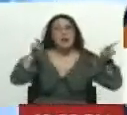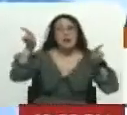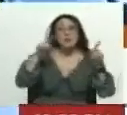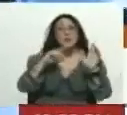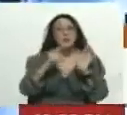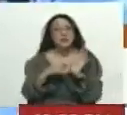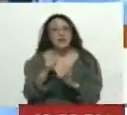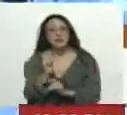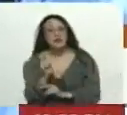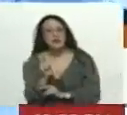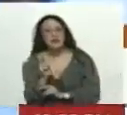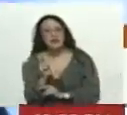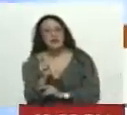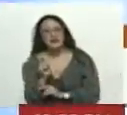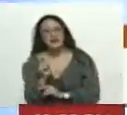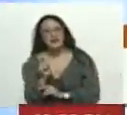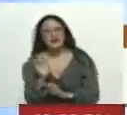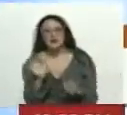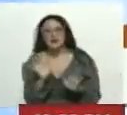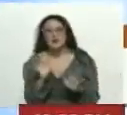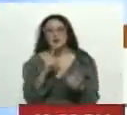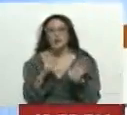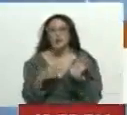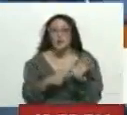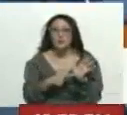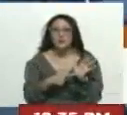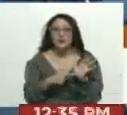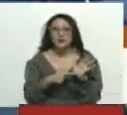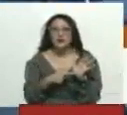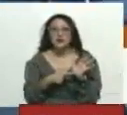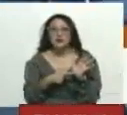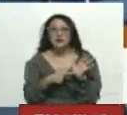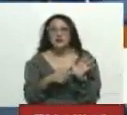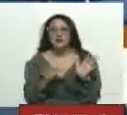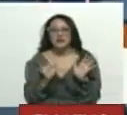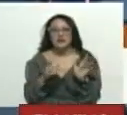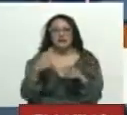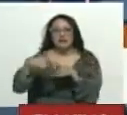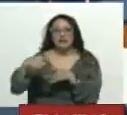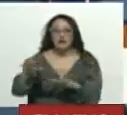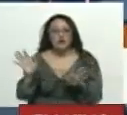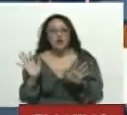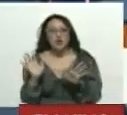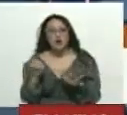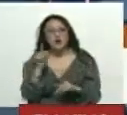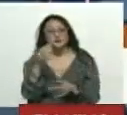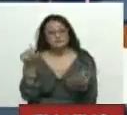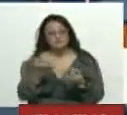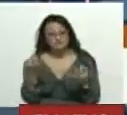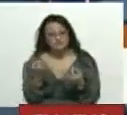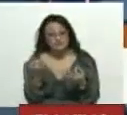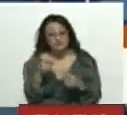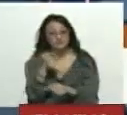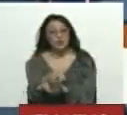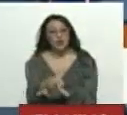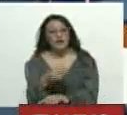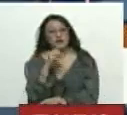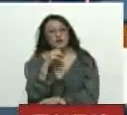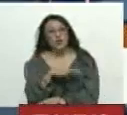cumplir la tarea de tal ministerio no por cumplir El Capricho de fulanito no es un hecho y una demanda